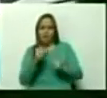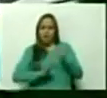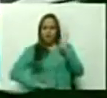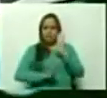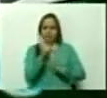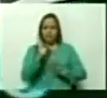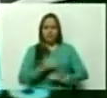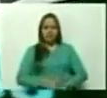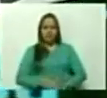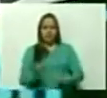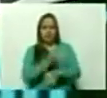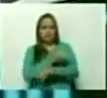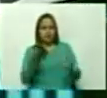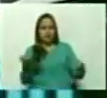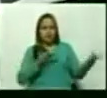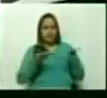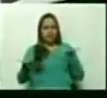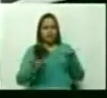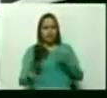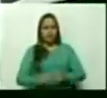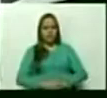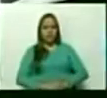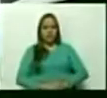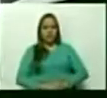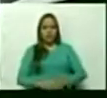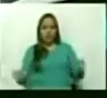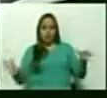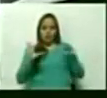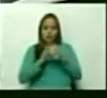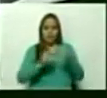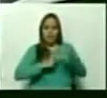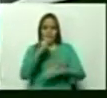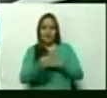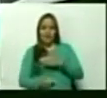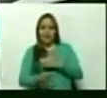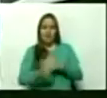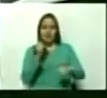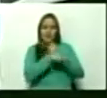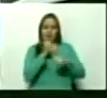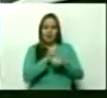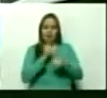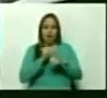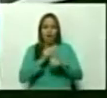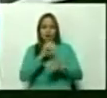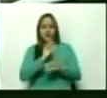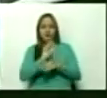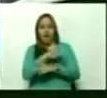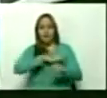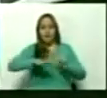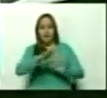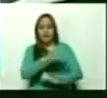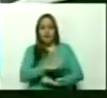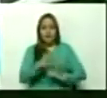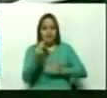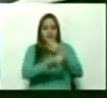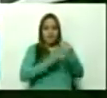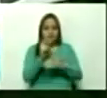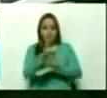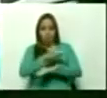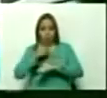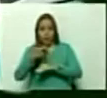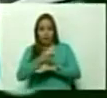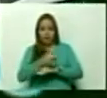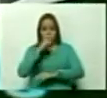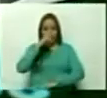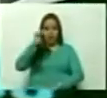servicio de calidad, enmarcado también en el plan de gestión ambiental que conlleva el Ejecutivo Nacional de parte de Nicolás Maduro y el gobernador